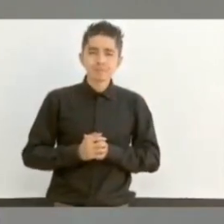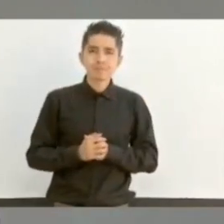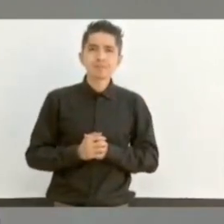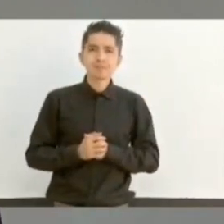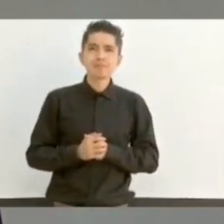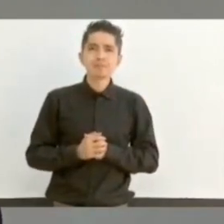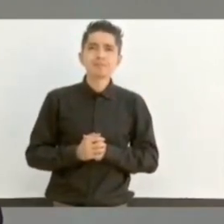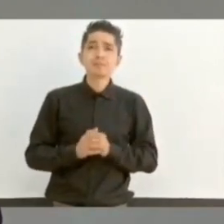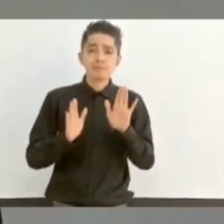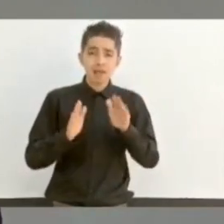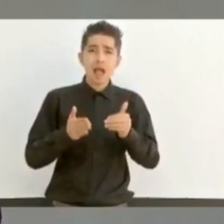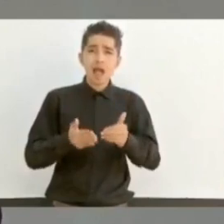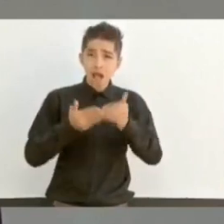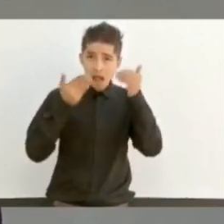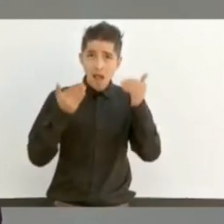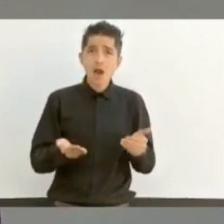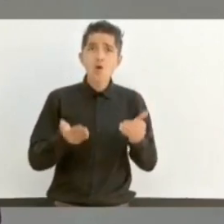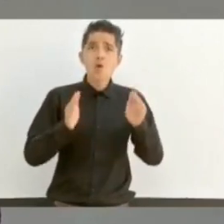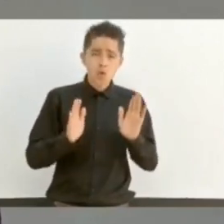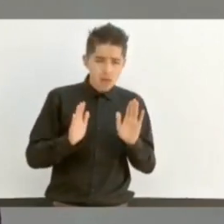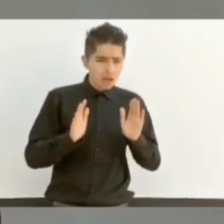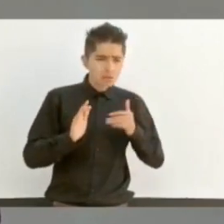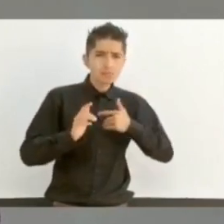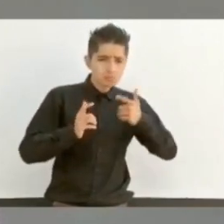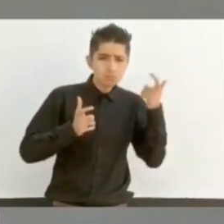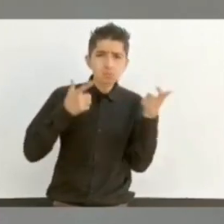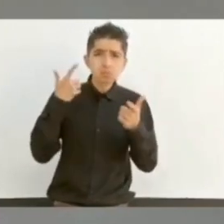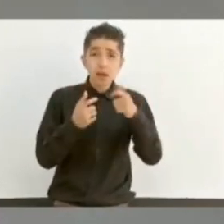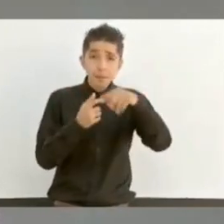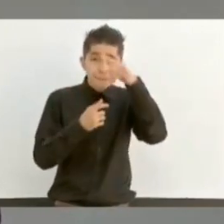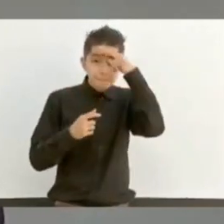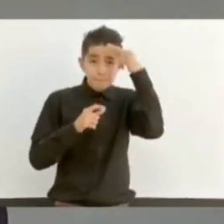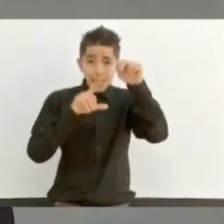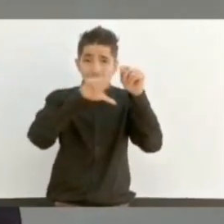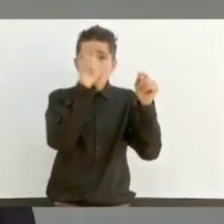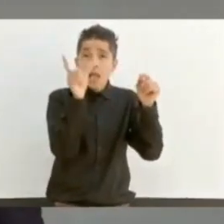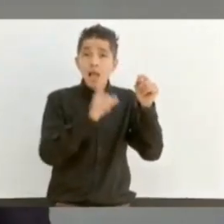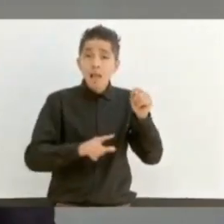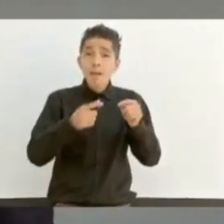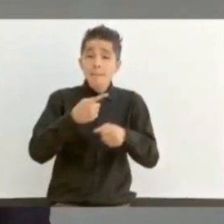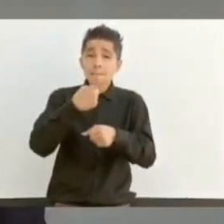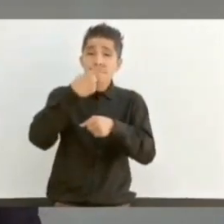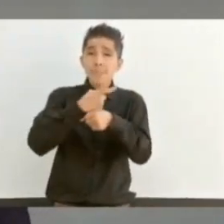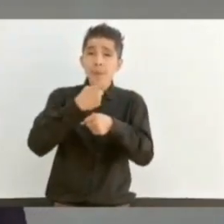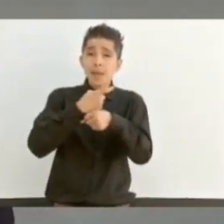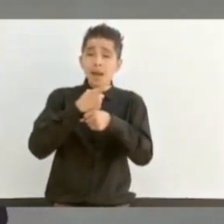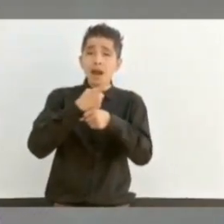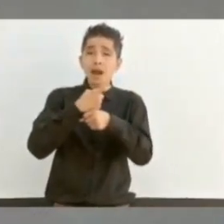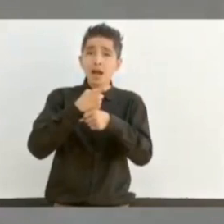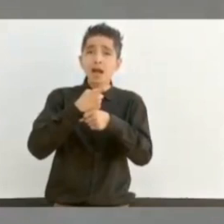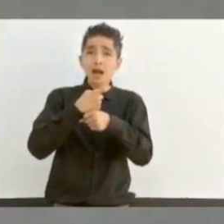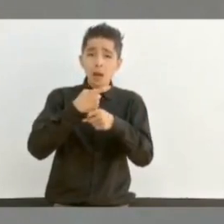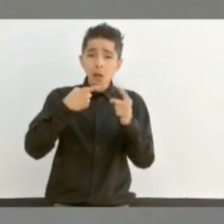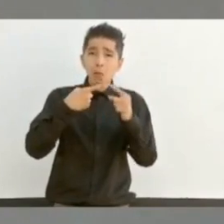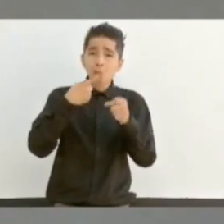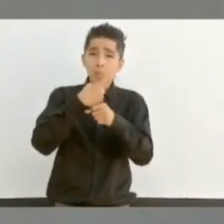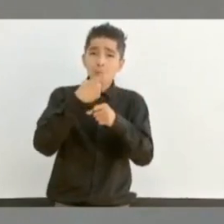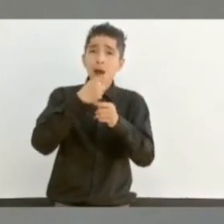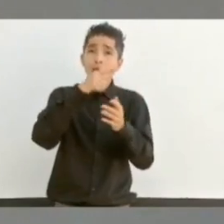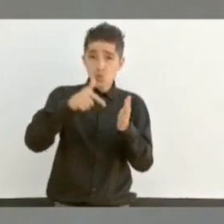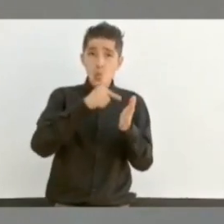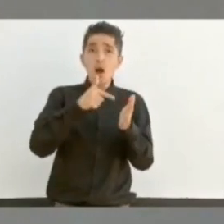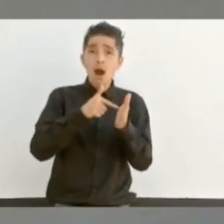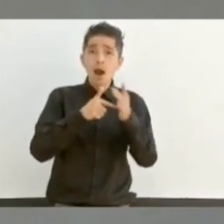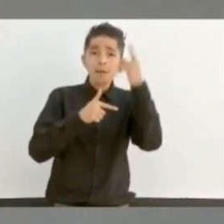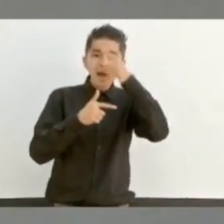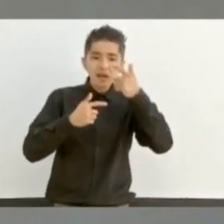Estamos ahora vacunando. México es el primer lugar en